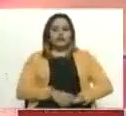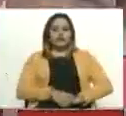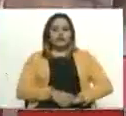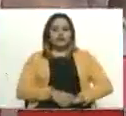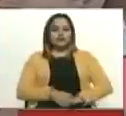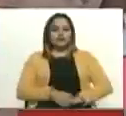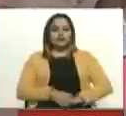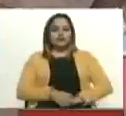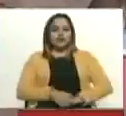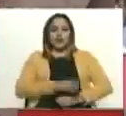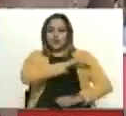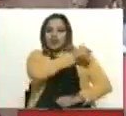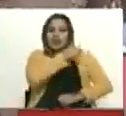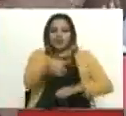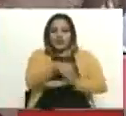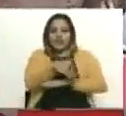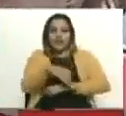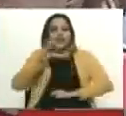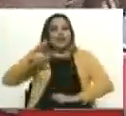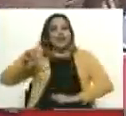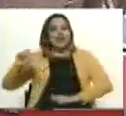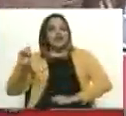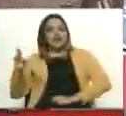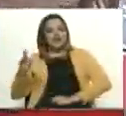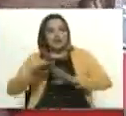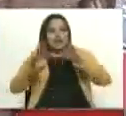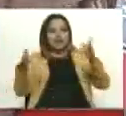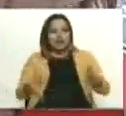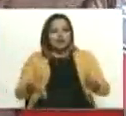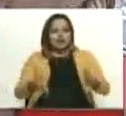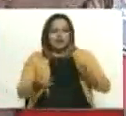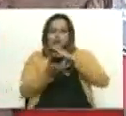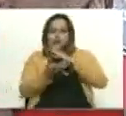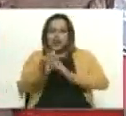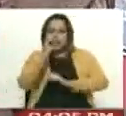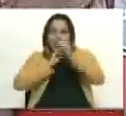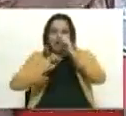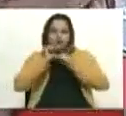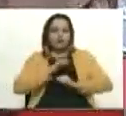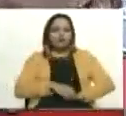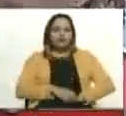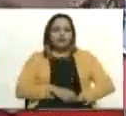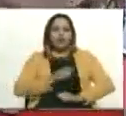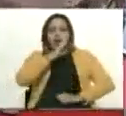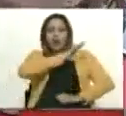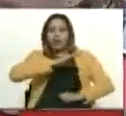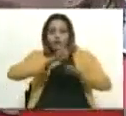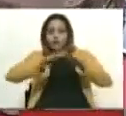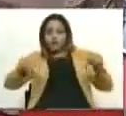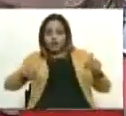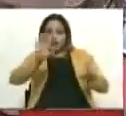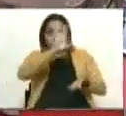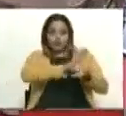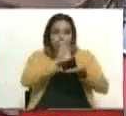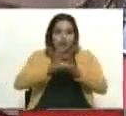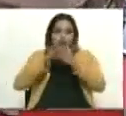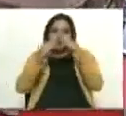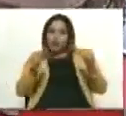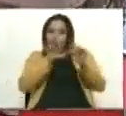las jefaturas de calle de los clubs, las mesas técnicas de agua, los comités de tierra urbano, absolutamente todas las formas